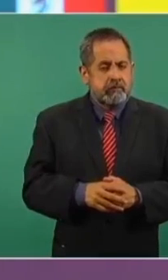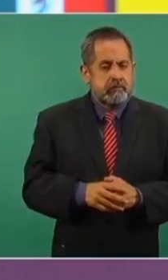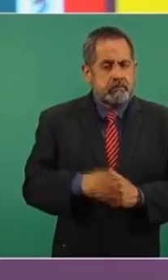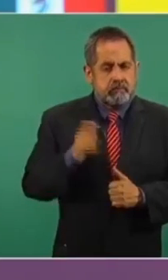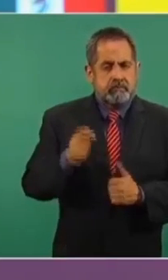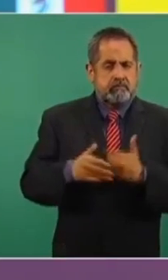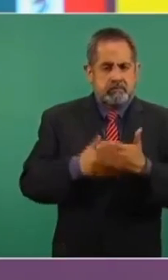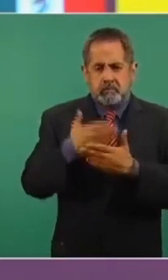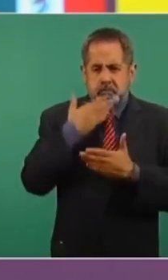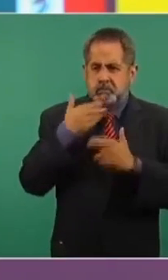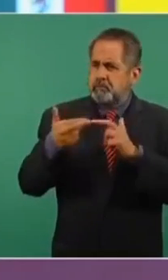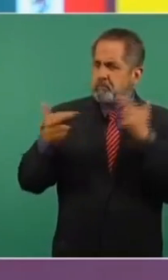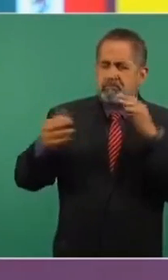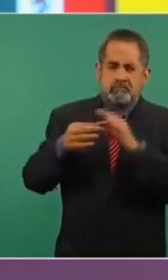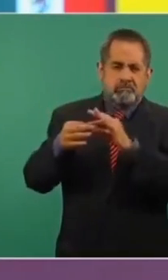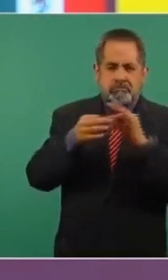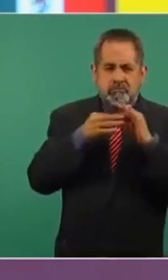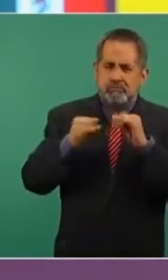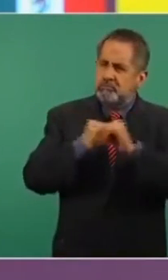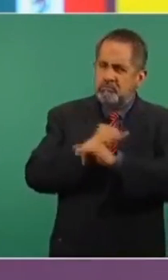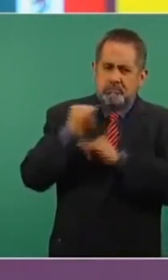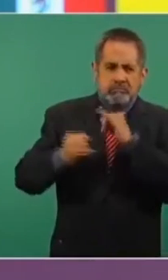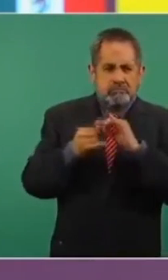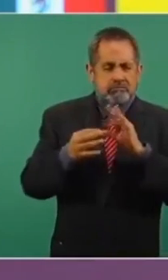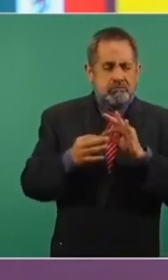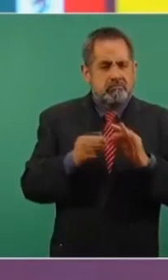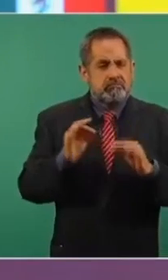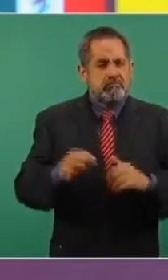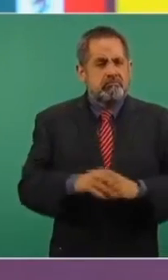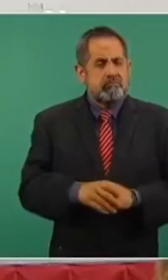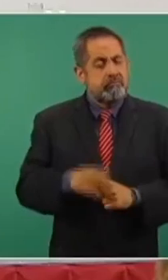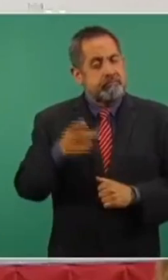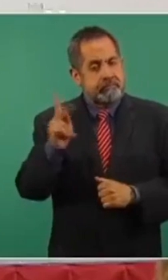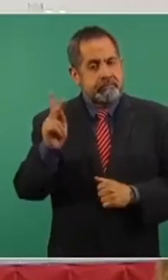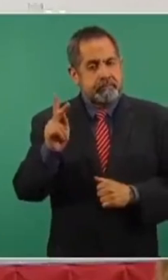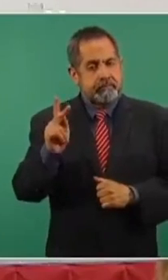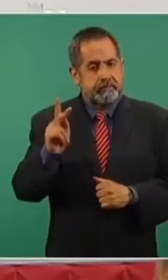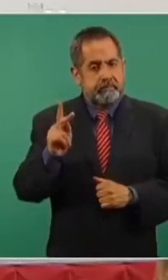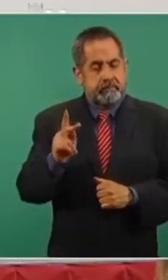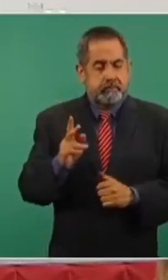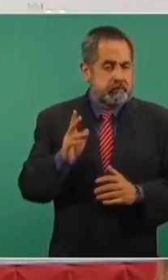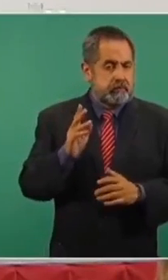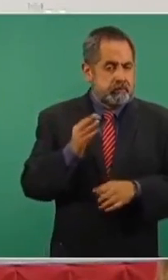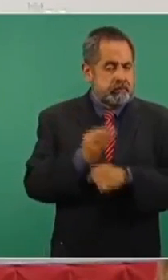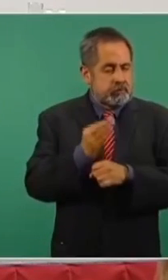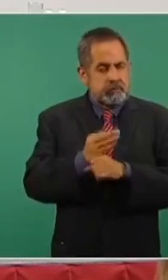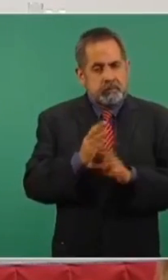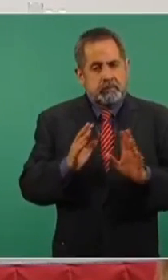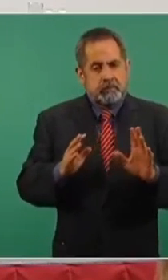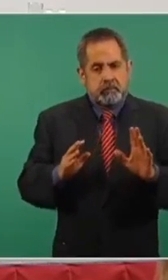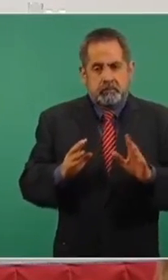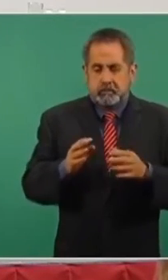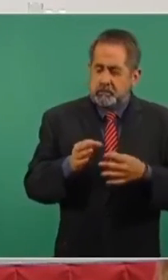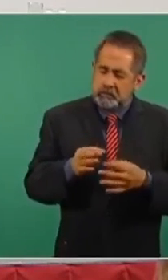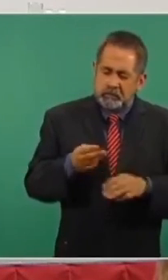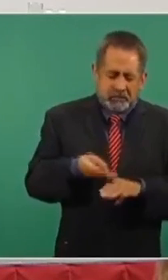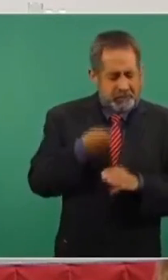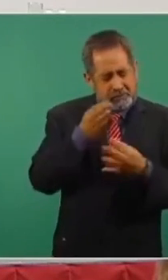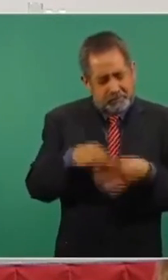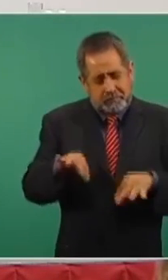en nuestras relaciones internacionales. Pero en este caso es muy